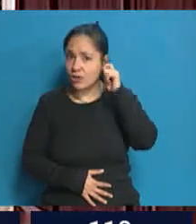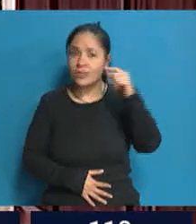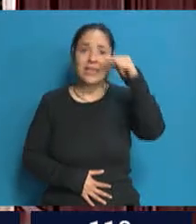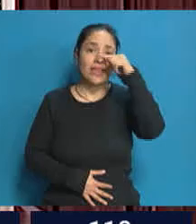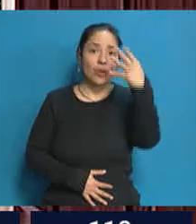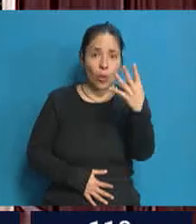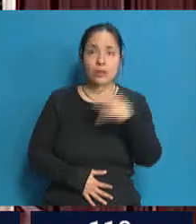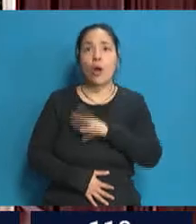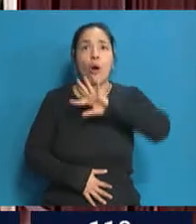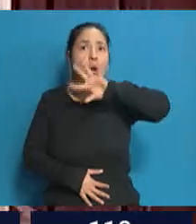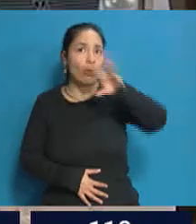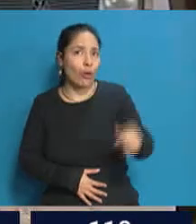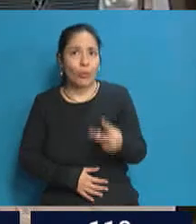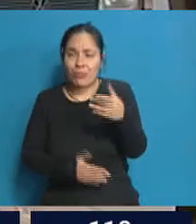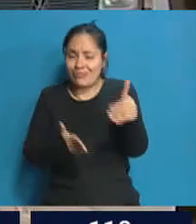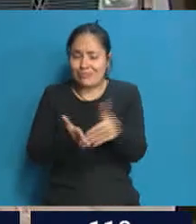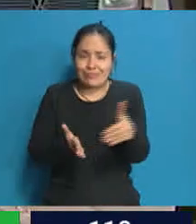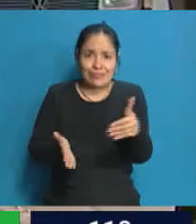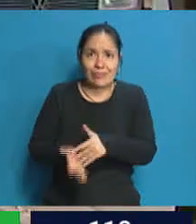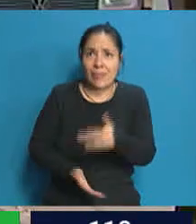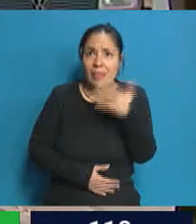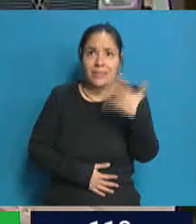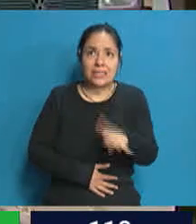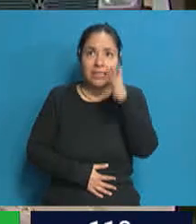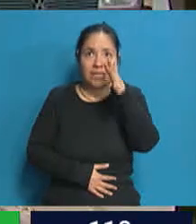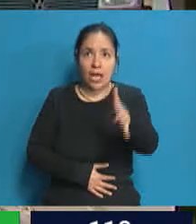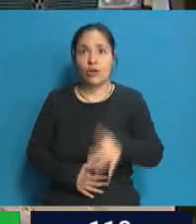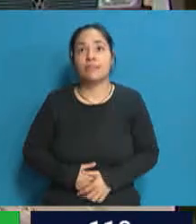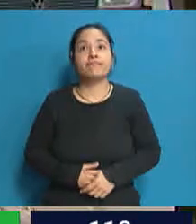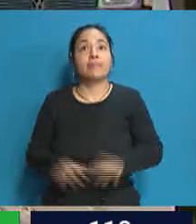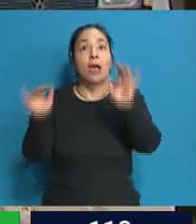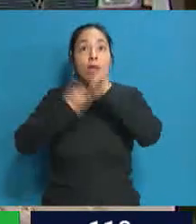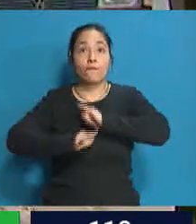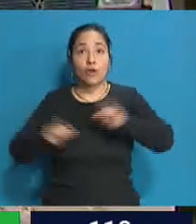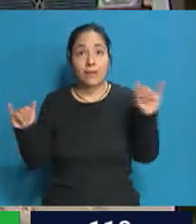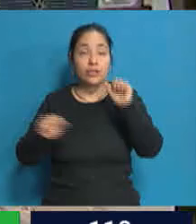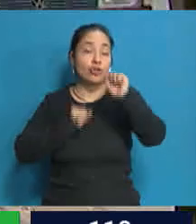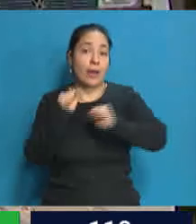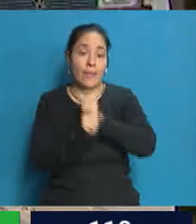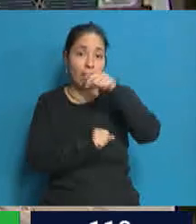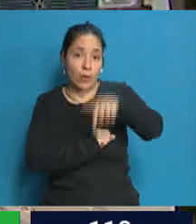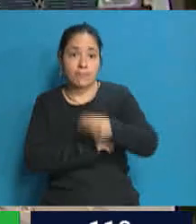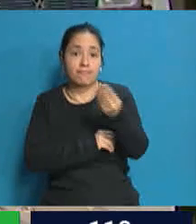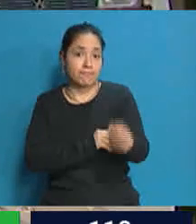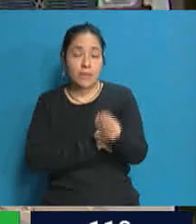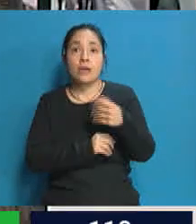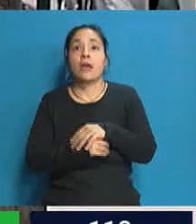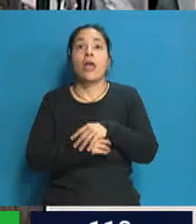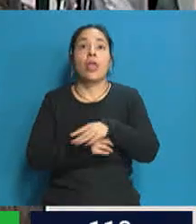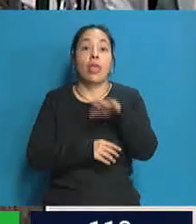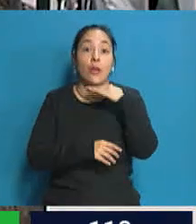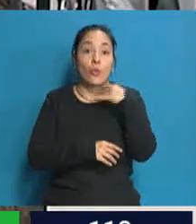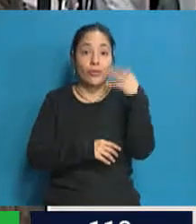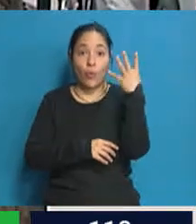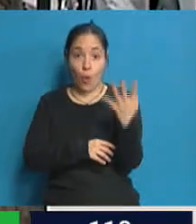también de un robo millonario, ¿no?, porque según la información que tenemos hasta ahora, cuatro delincuentes,